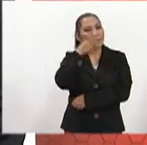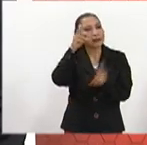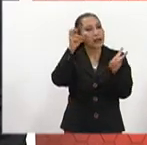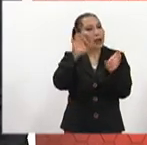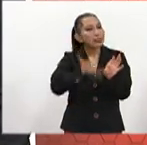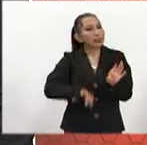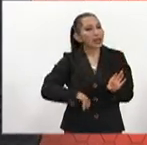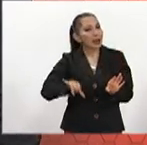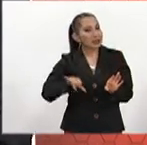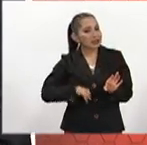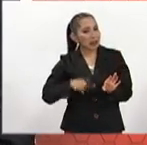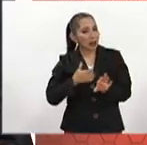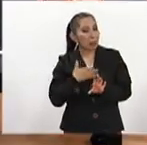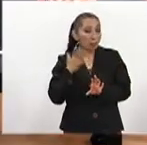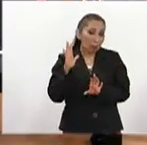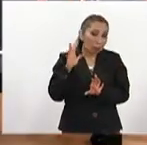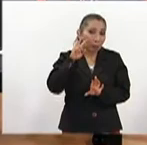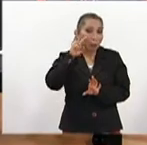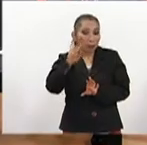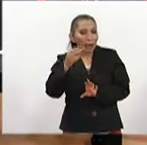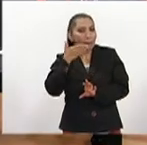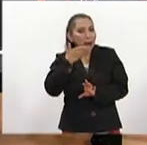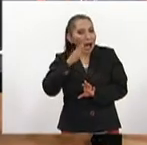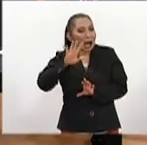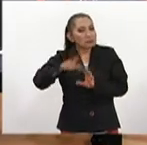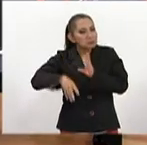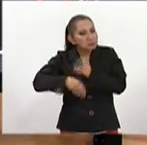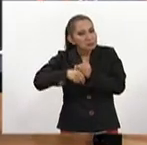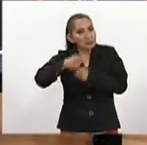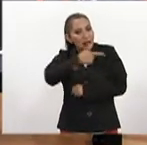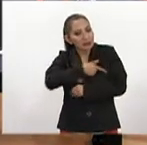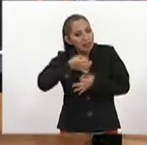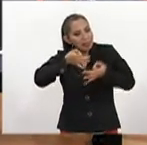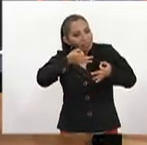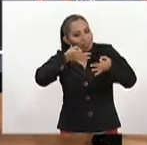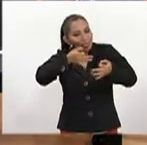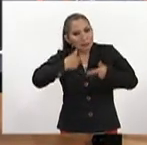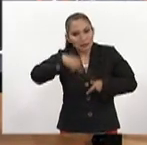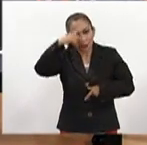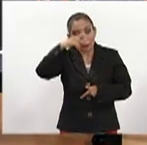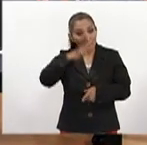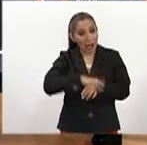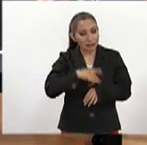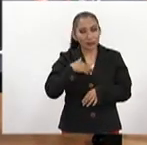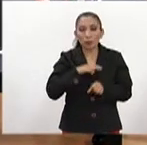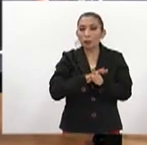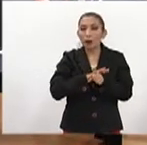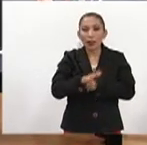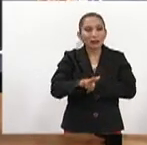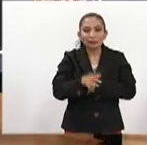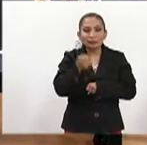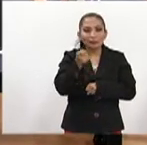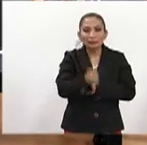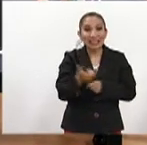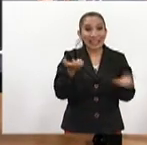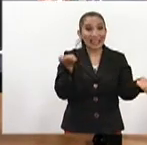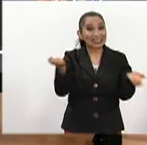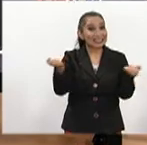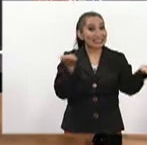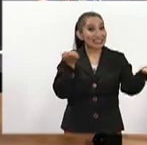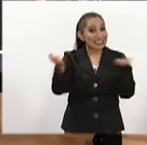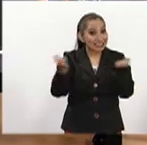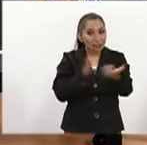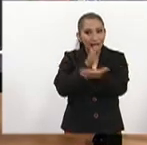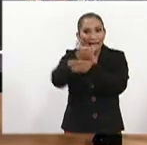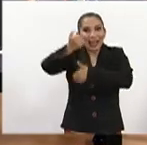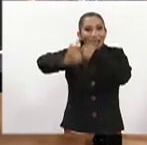muy interesante, algo que cada vez está confeccionando en el gusto de los mexicanos cada vez más, que es precisamente hacer ejercicio,